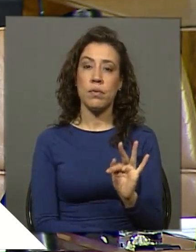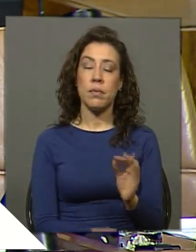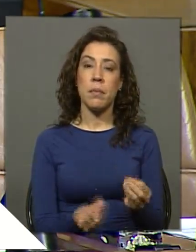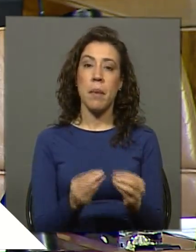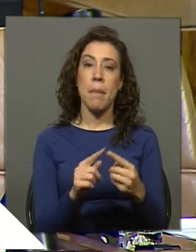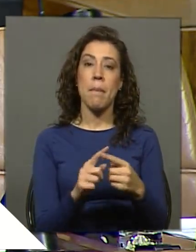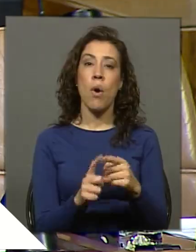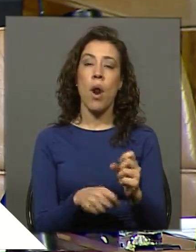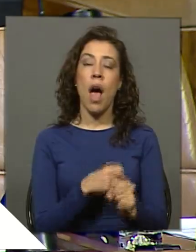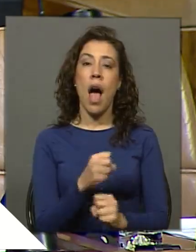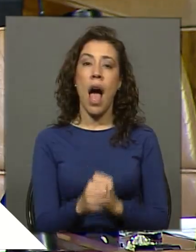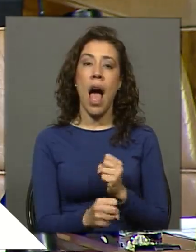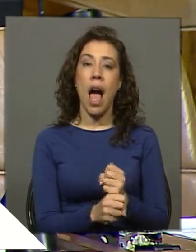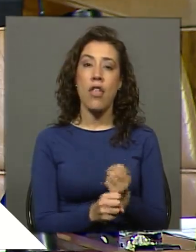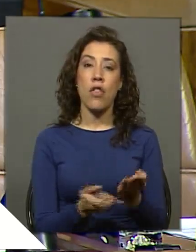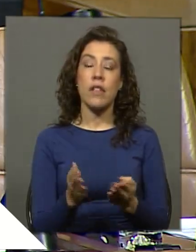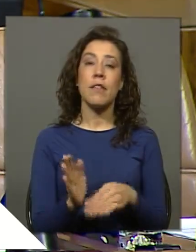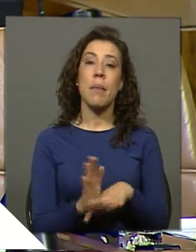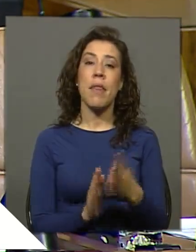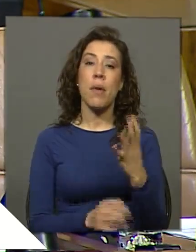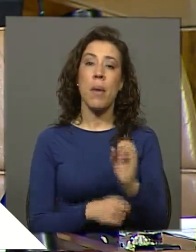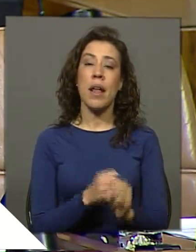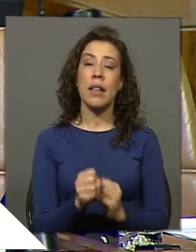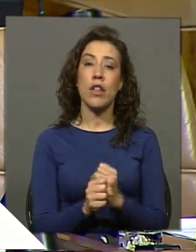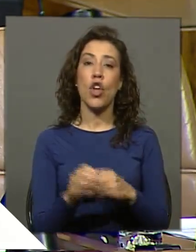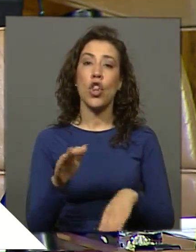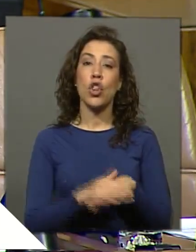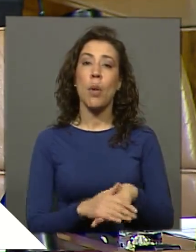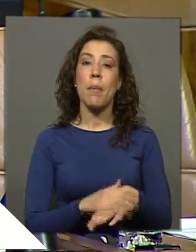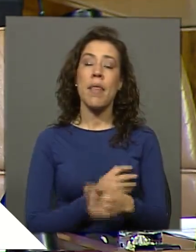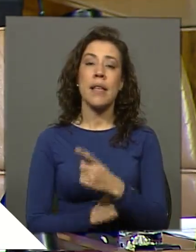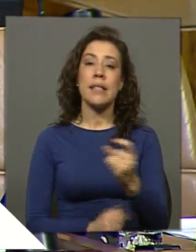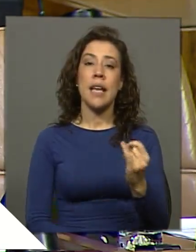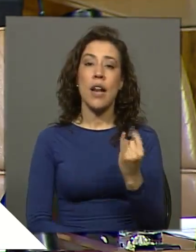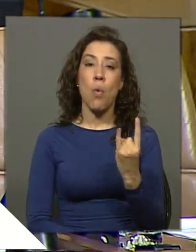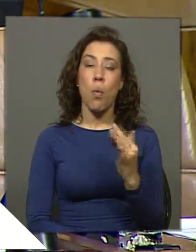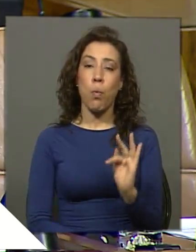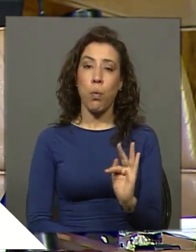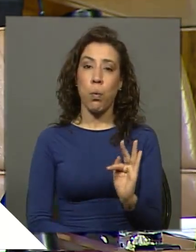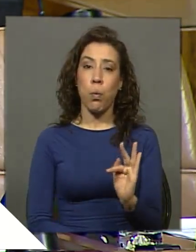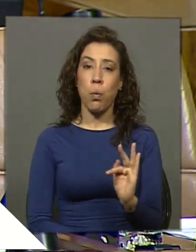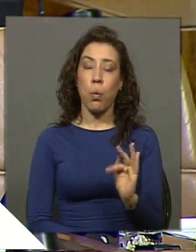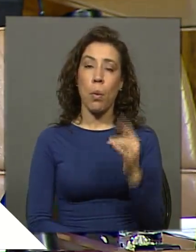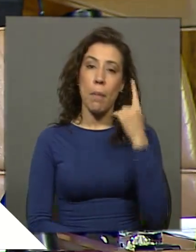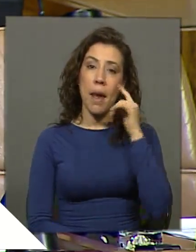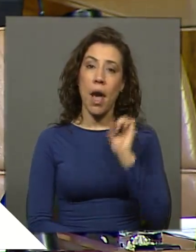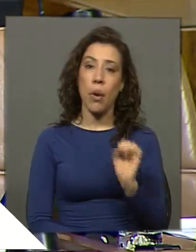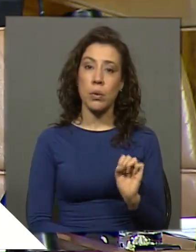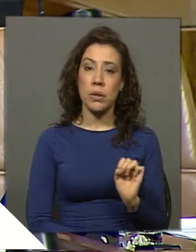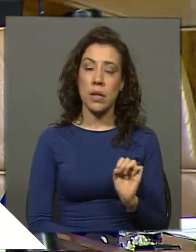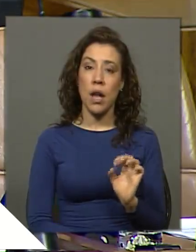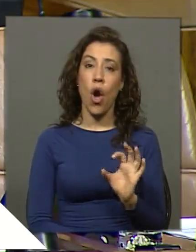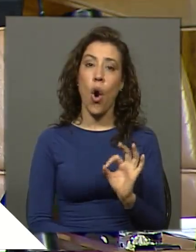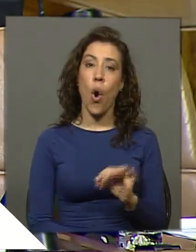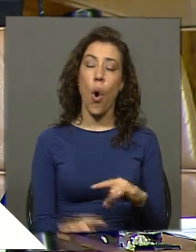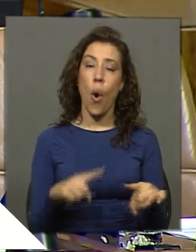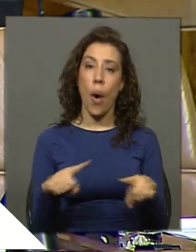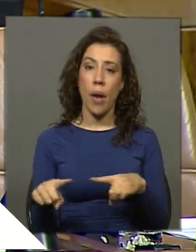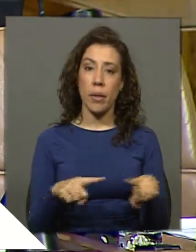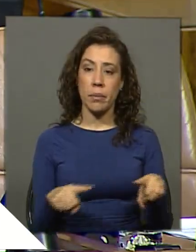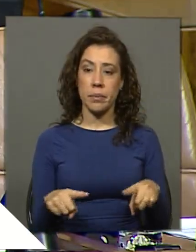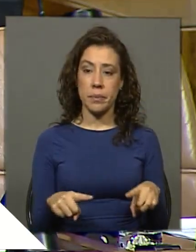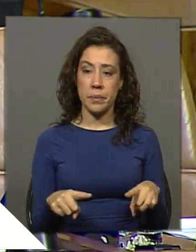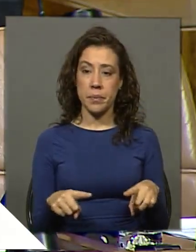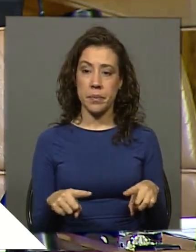por cada año de servicio por sobre los 40 años con un tope de 100 UF y es para auxiliares o administrativos